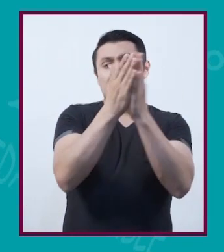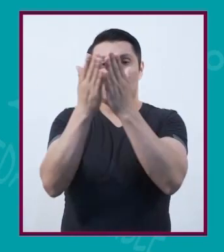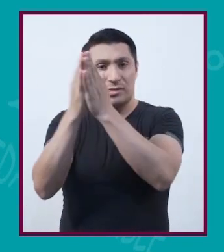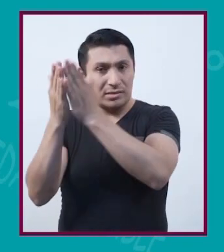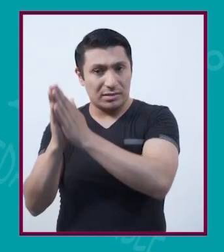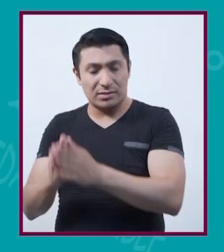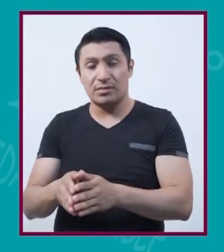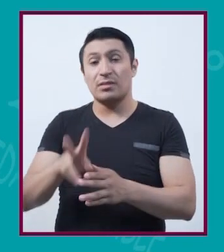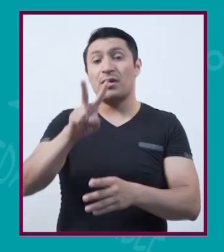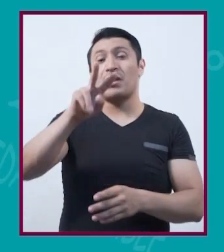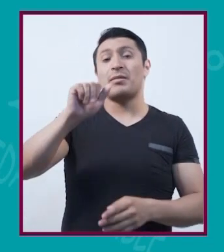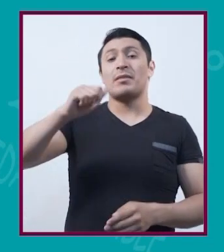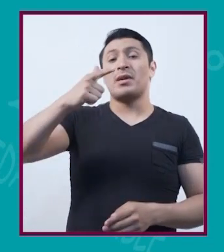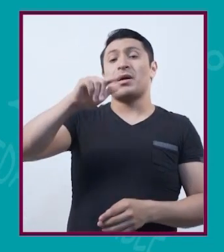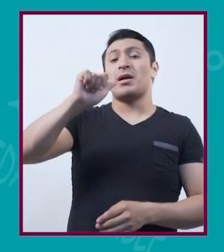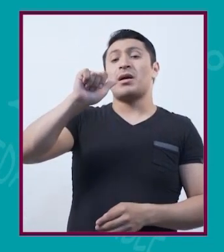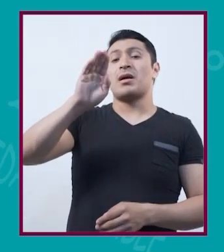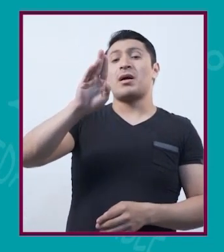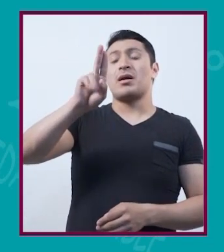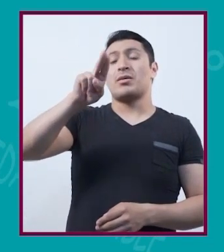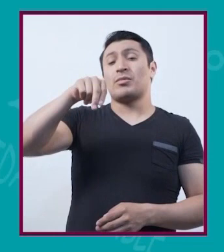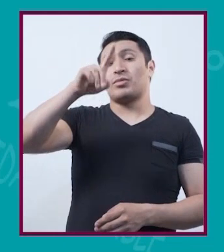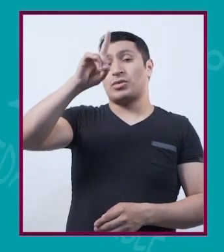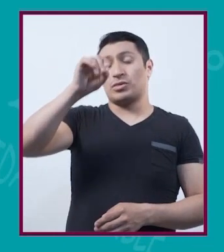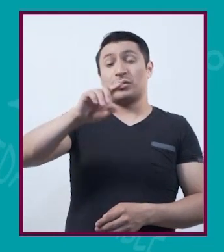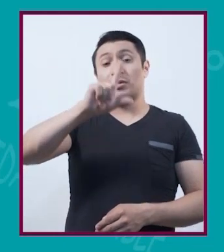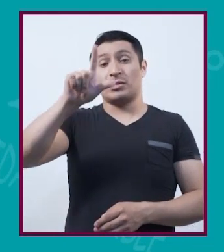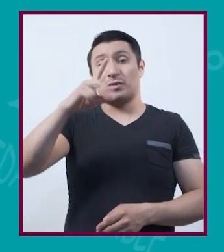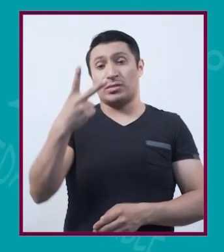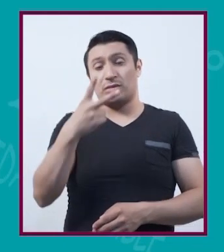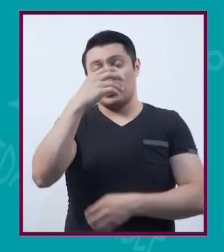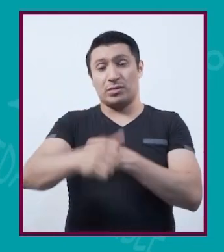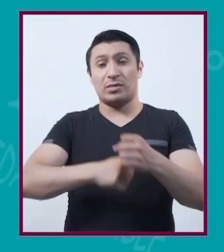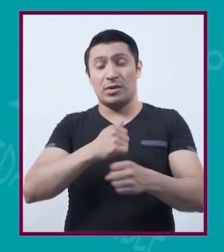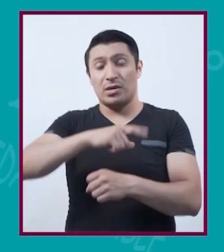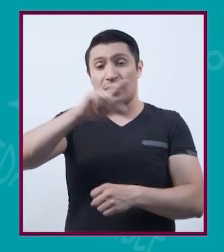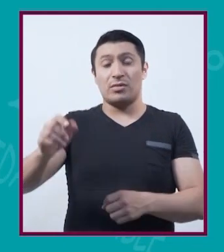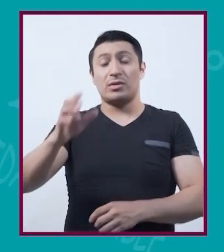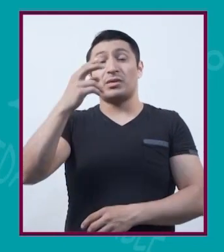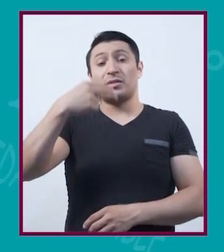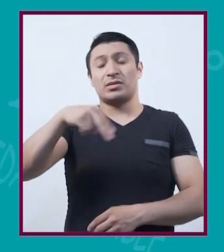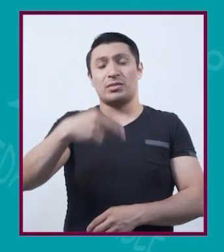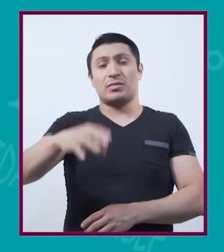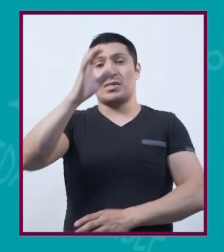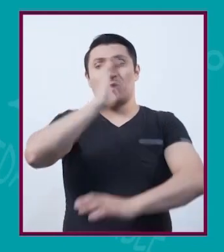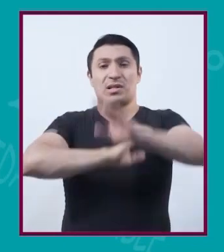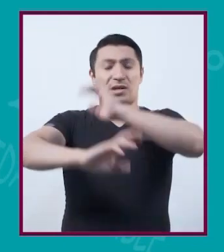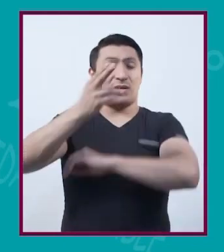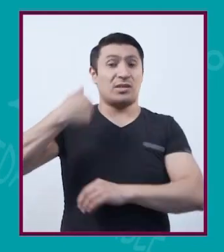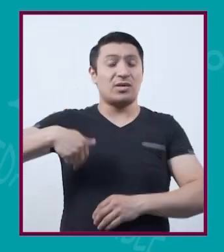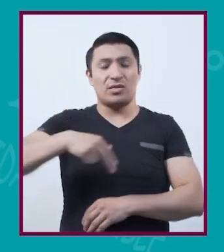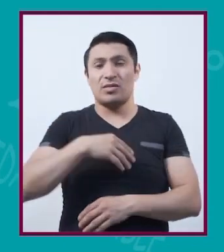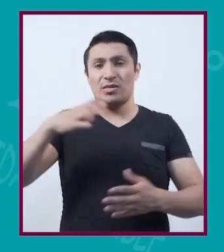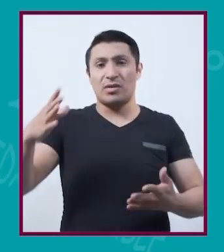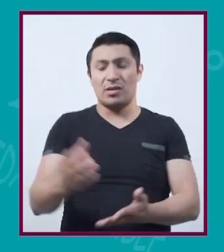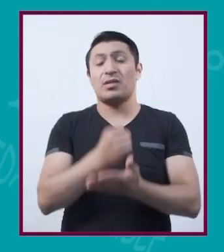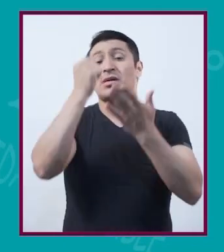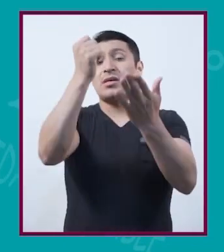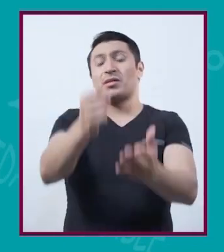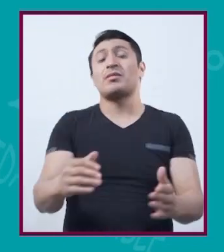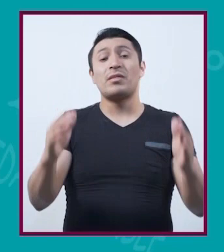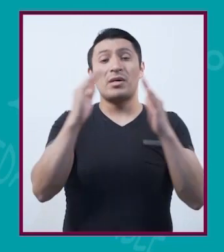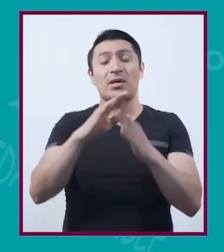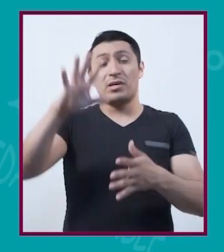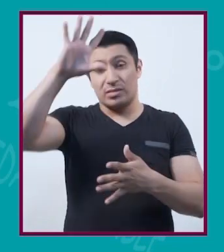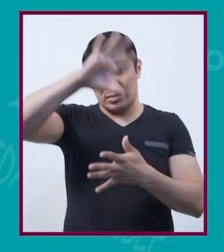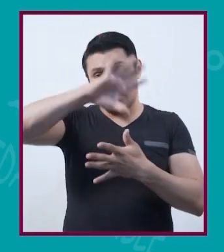que ganó el Premio Casa de las Américas, que anualmente se otorga en La Habana, Cuba. Le continúa